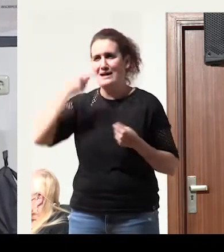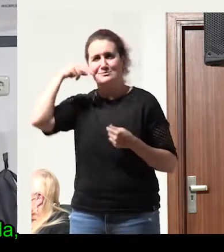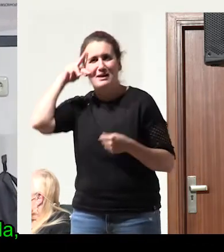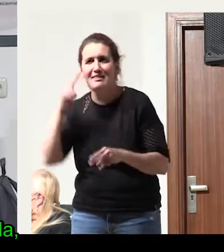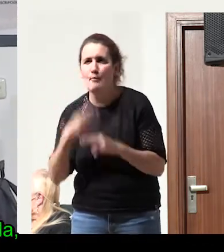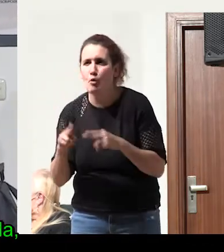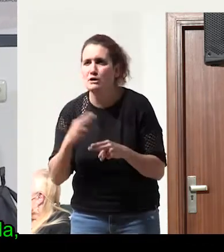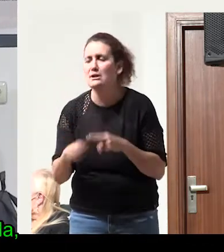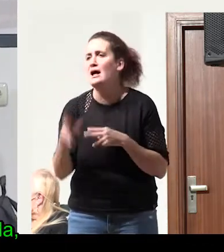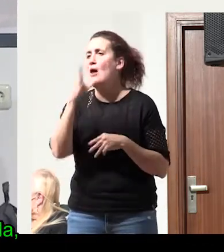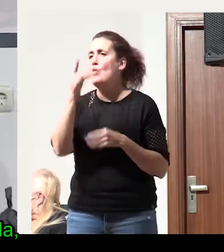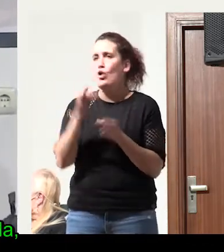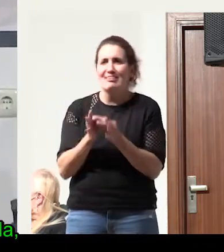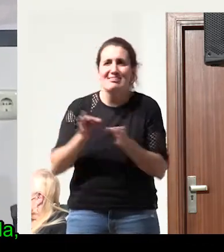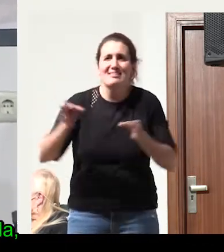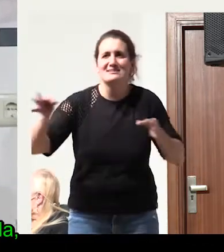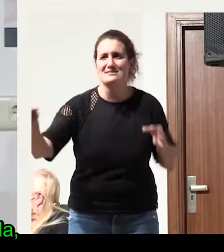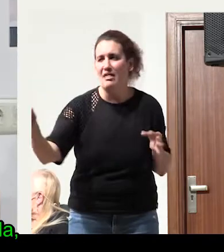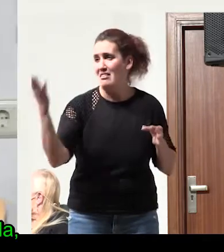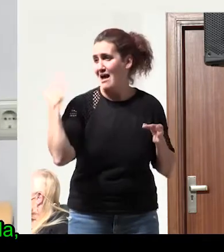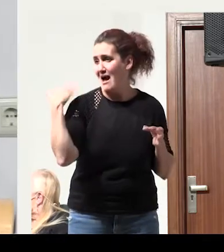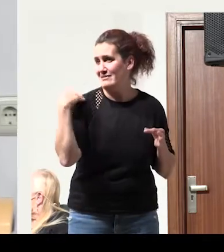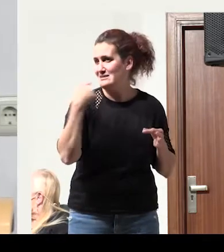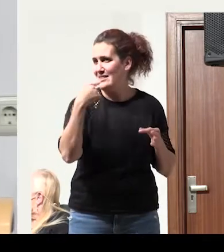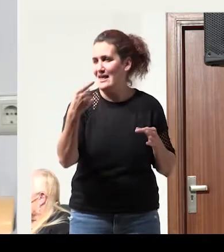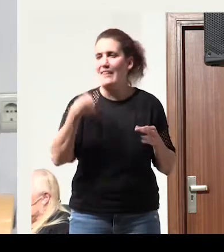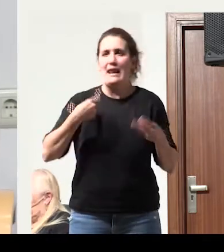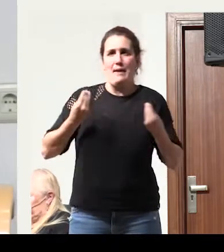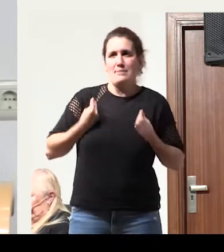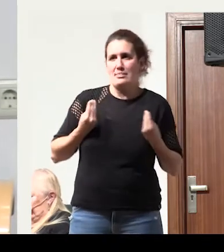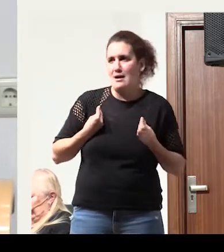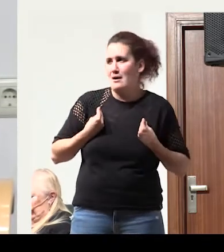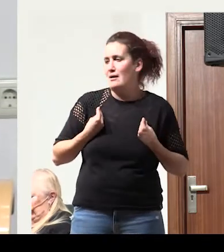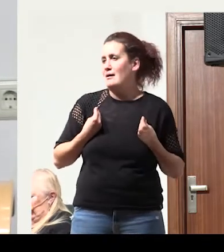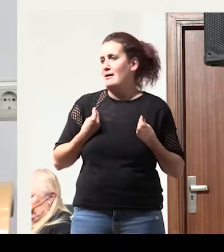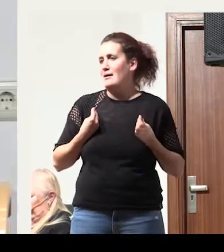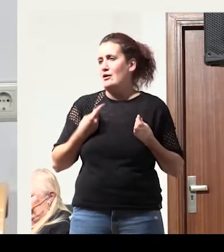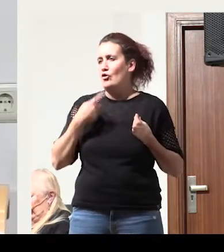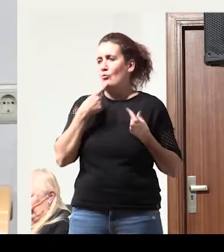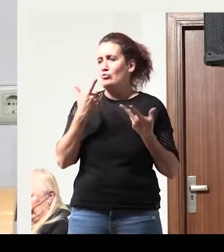la distancia que decíamos antes de la vida y de, ¿no?, un sosiego que